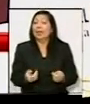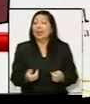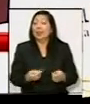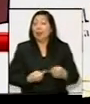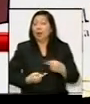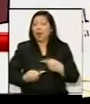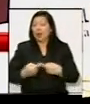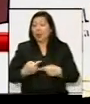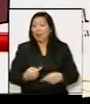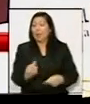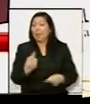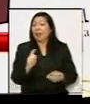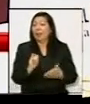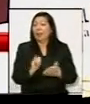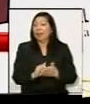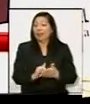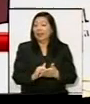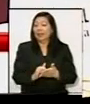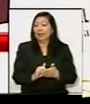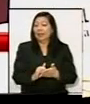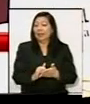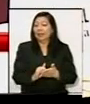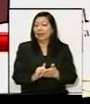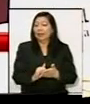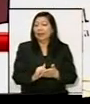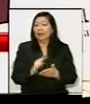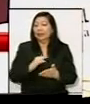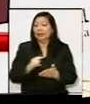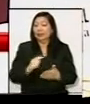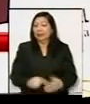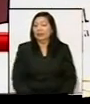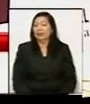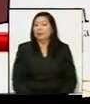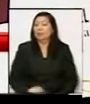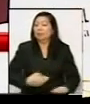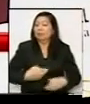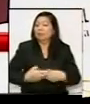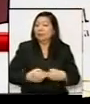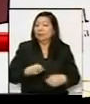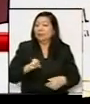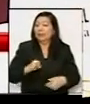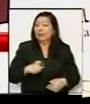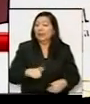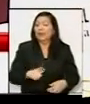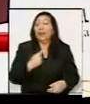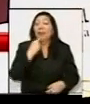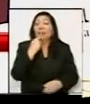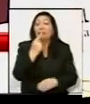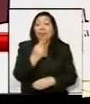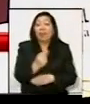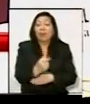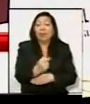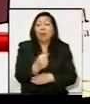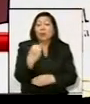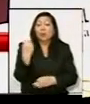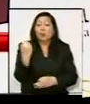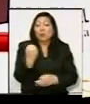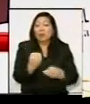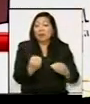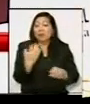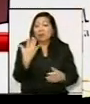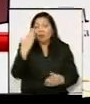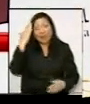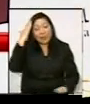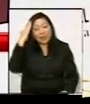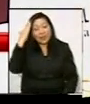dice para tipificar el hecho que toda la autorización del procesamiento penal denunciando ante la corte suprema en el plazo de cinco